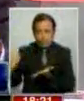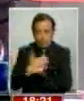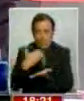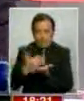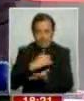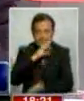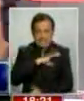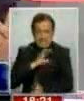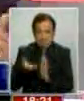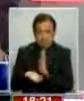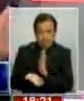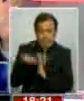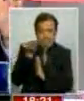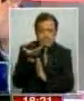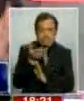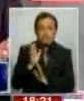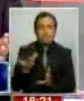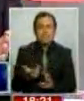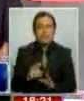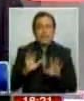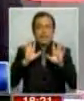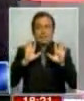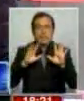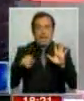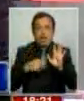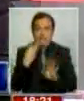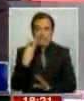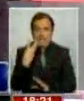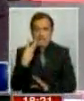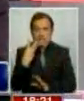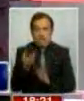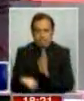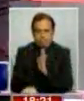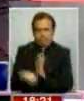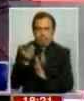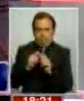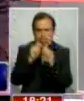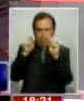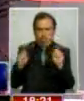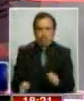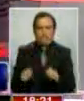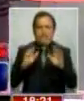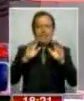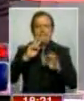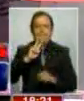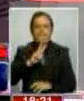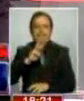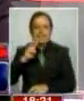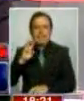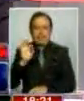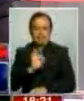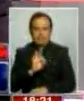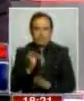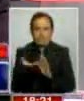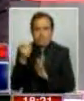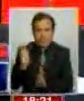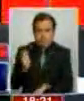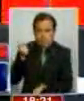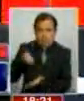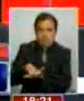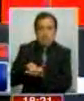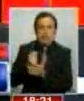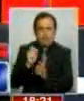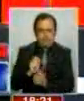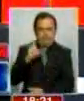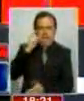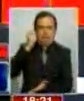tú decías, digamos, más que se duplica, pasa de 10,3 a 23,8. Claramente los que tienen más están aportando más. ¿Y van a bajar